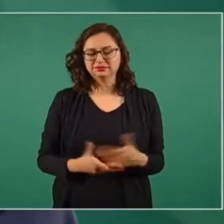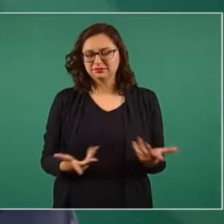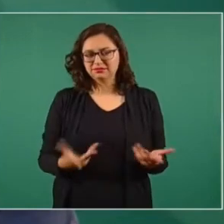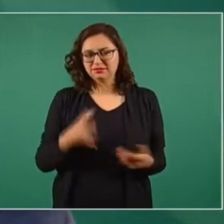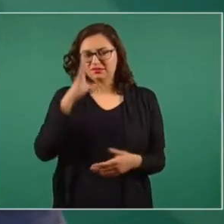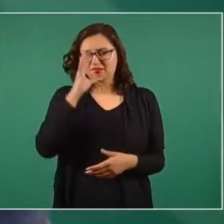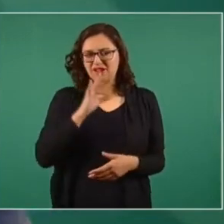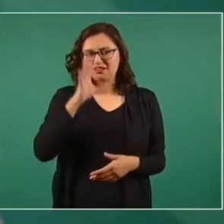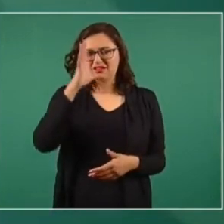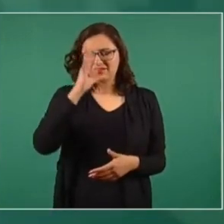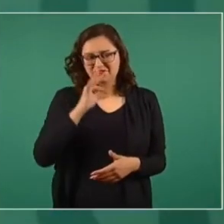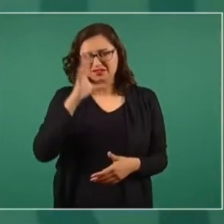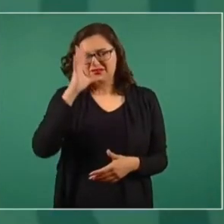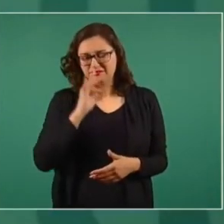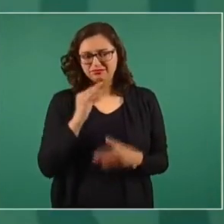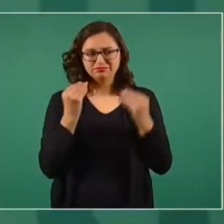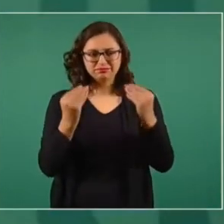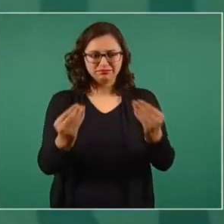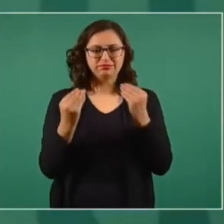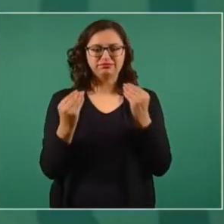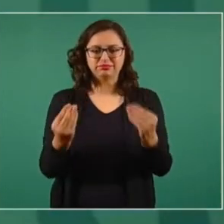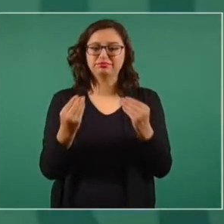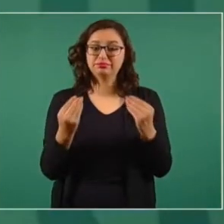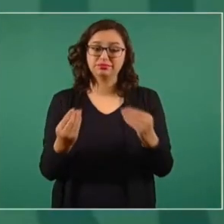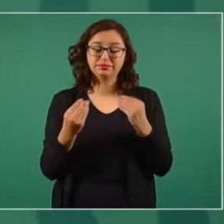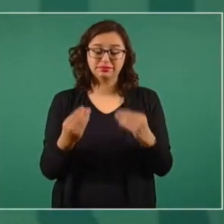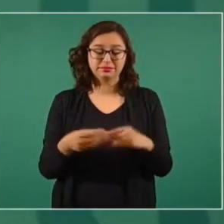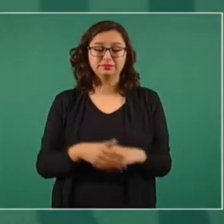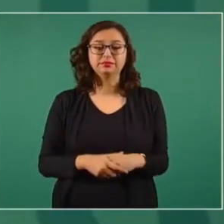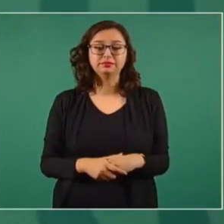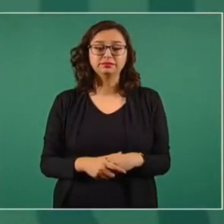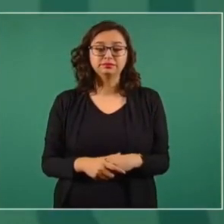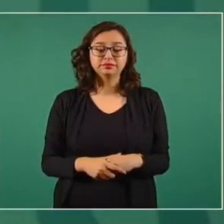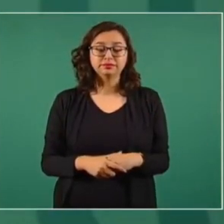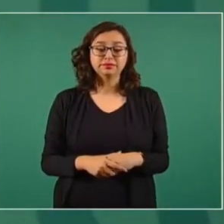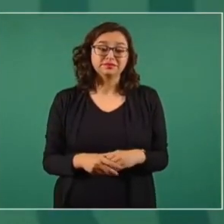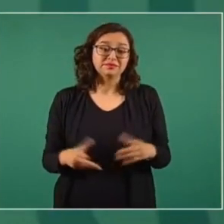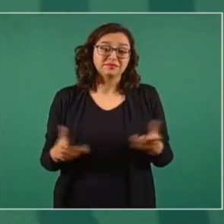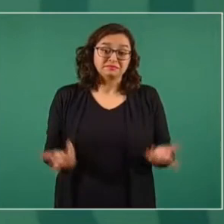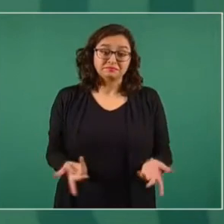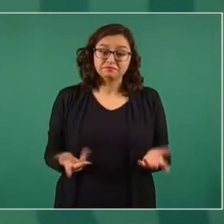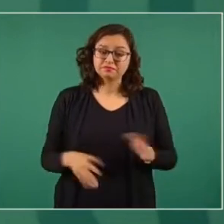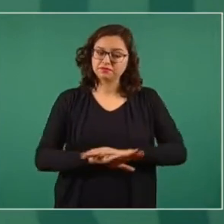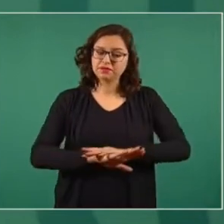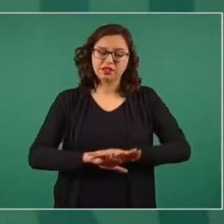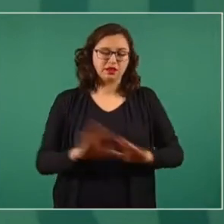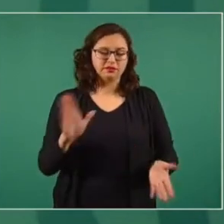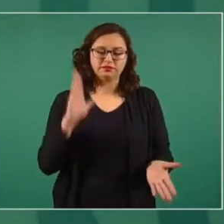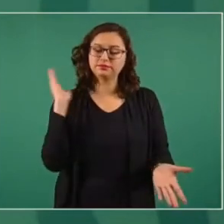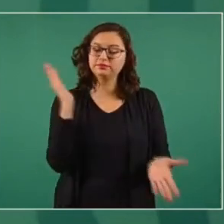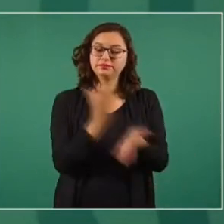irregularidades, para decirlo amablemente. Entonces ya se termina con eso.